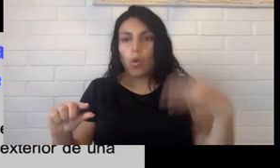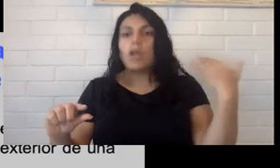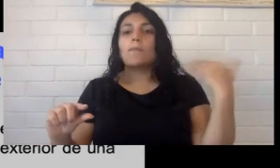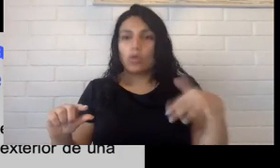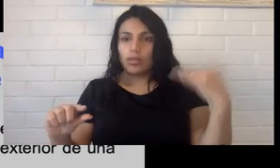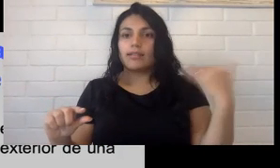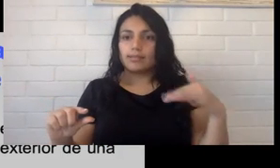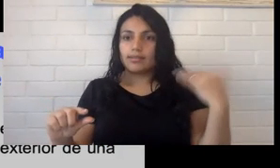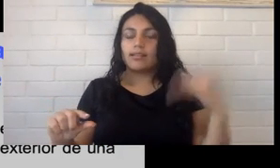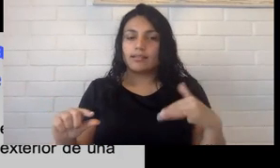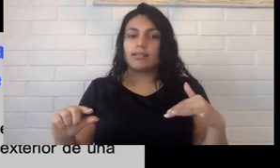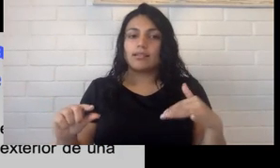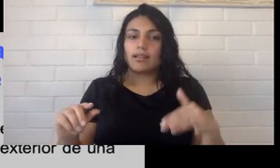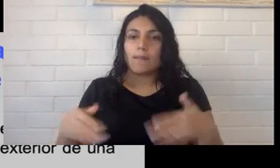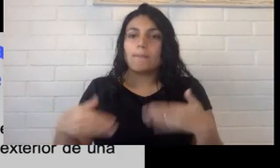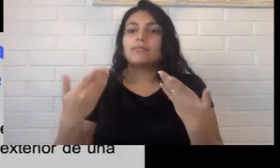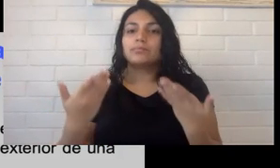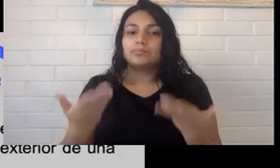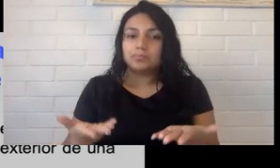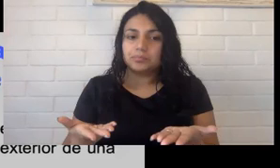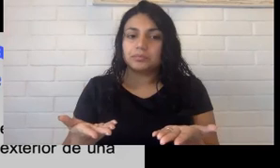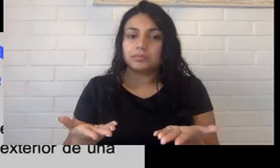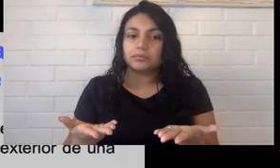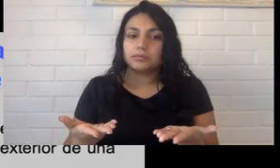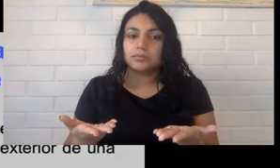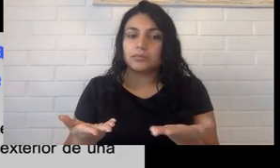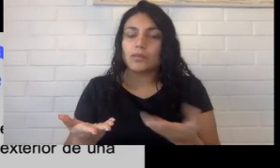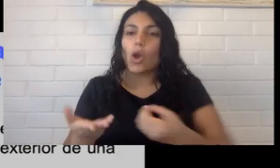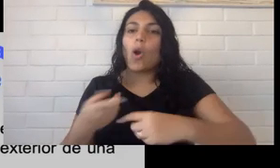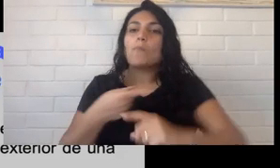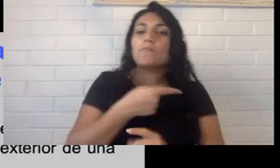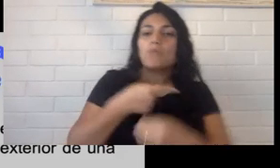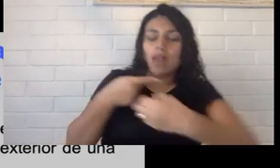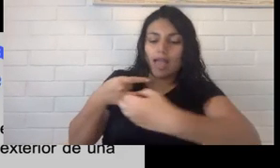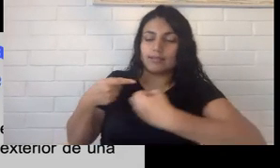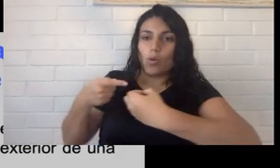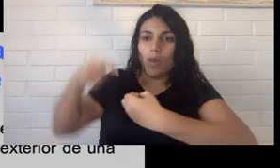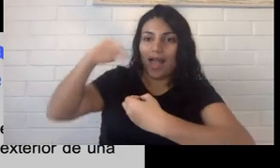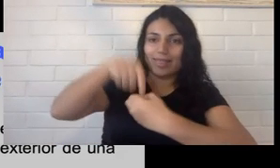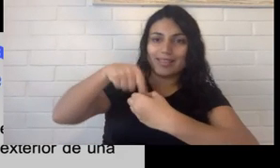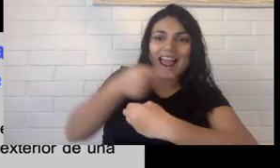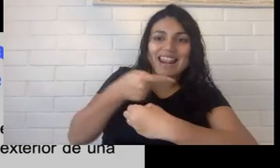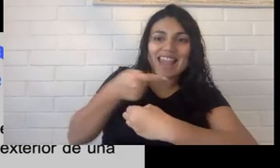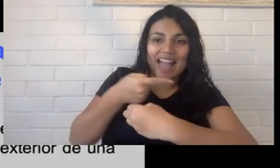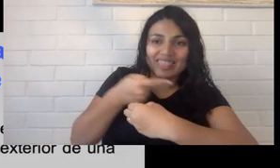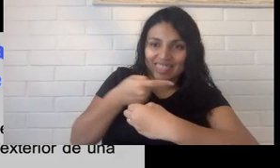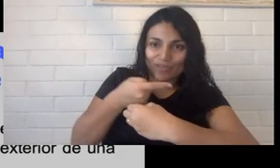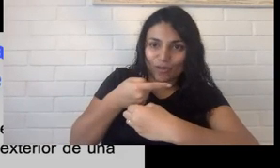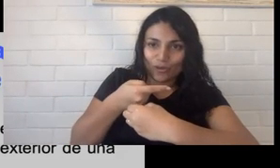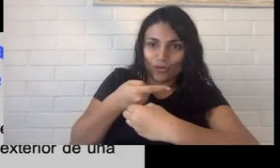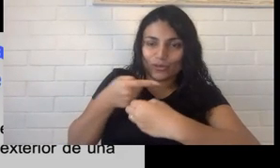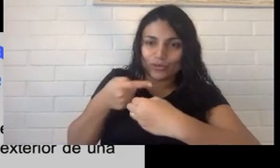importante para el establecimiento de un polo negativo en el interior de la célula, un polo eléctrico